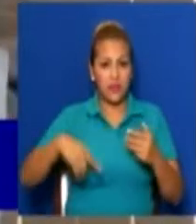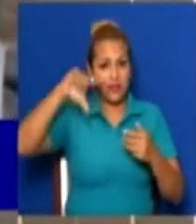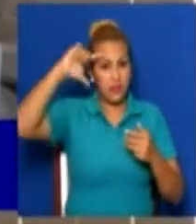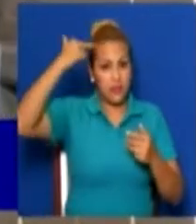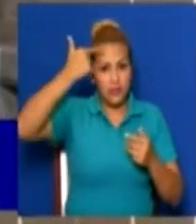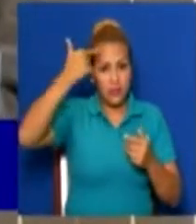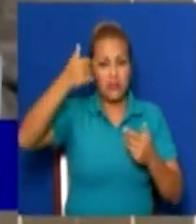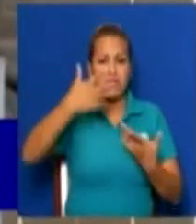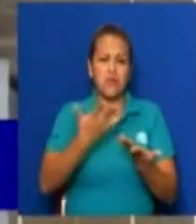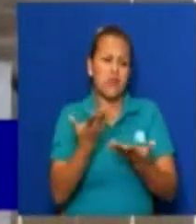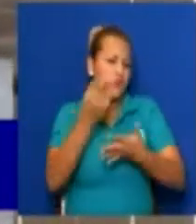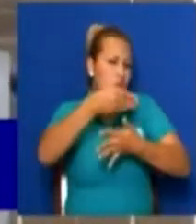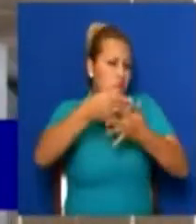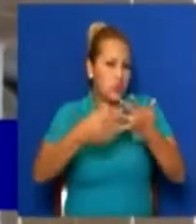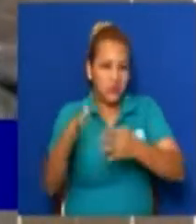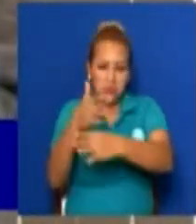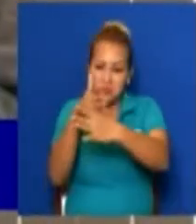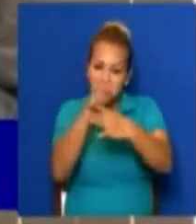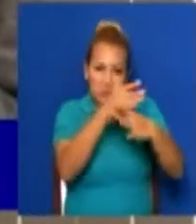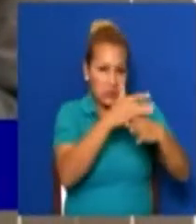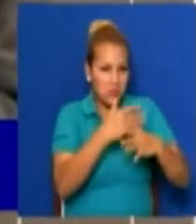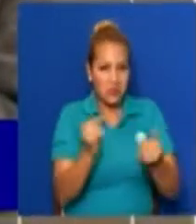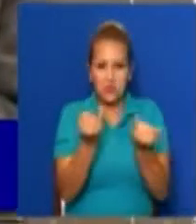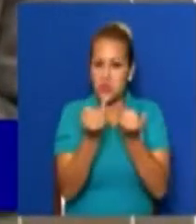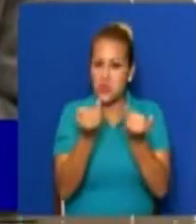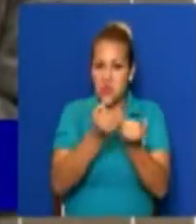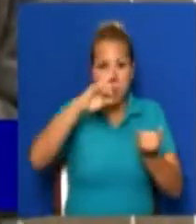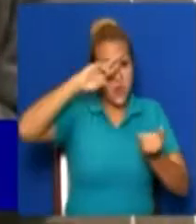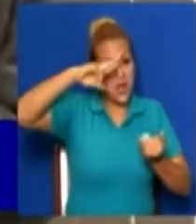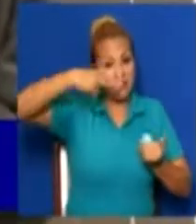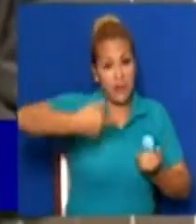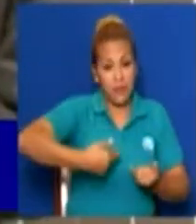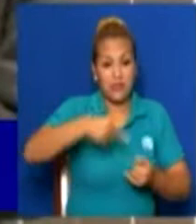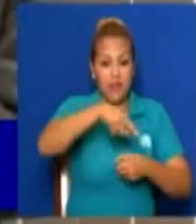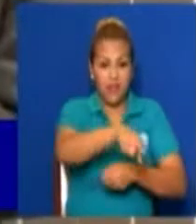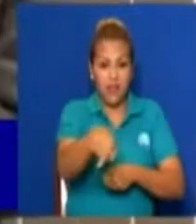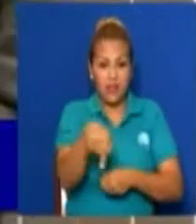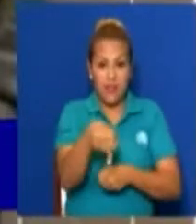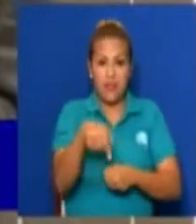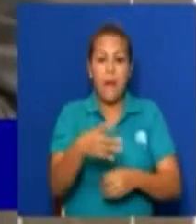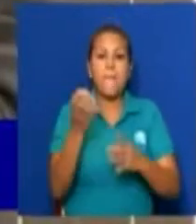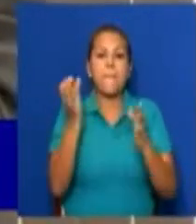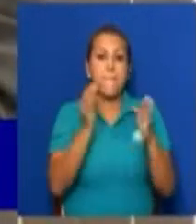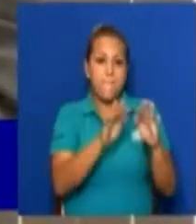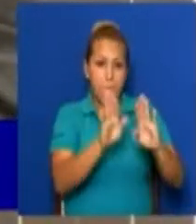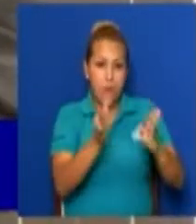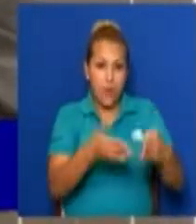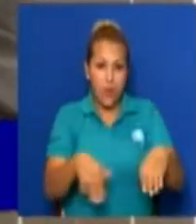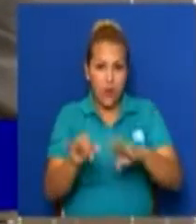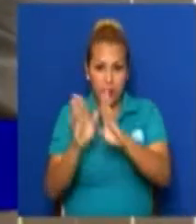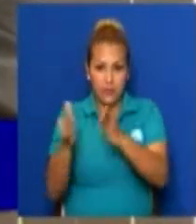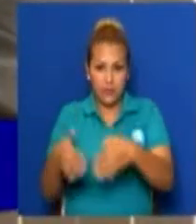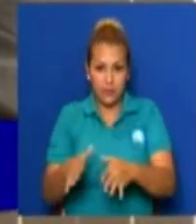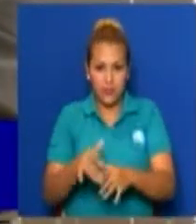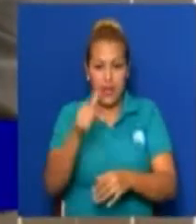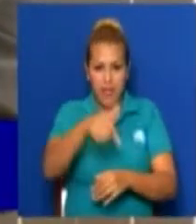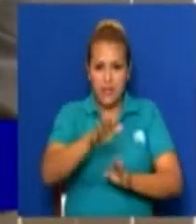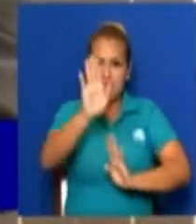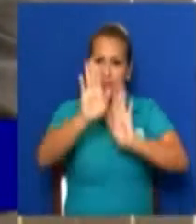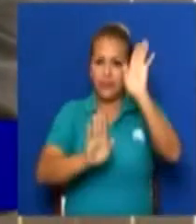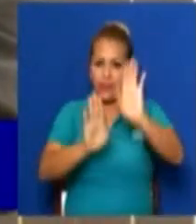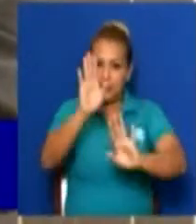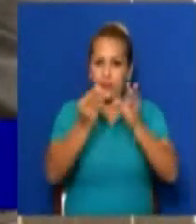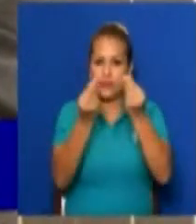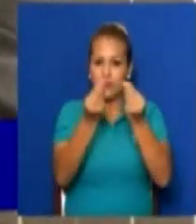Gobernación, entre otros ministerios, sus titulares son mujeres. Entonces, hay una participación femenina en el